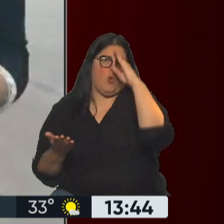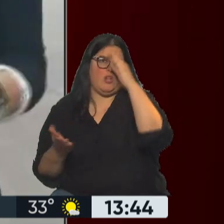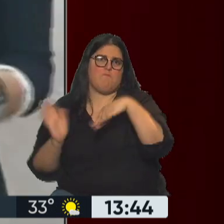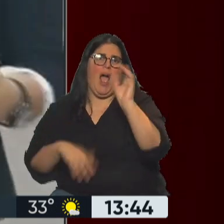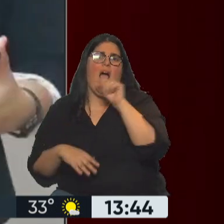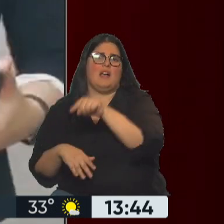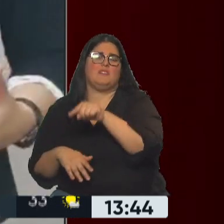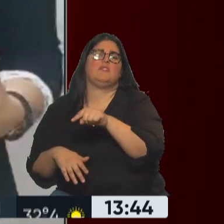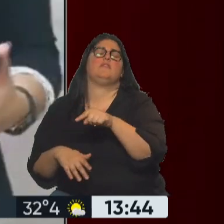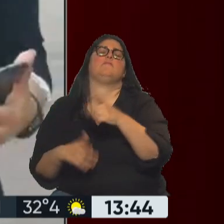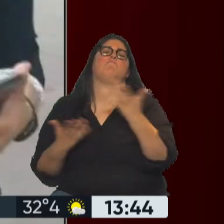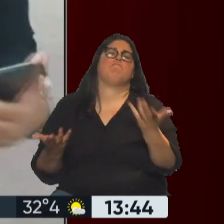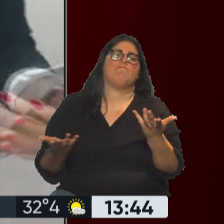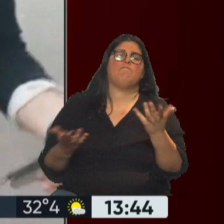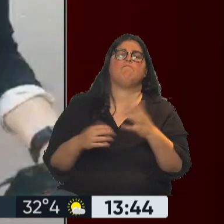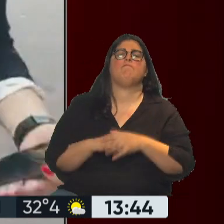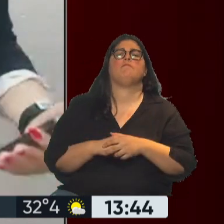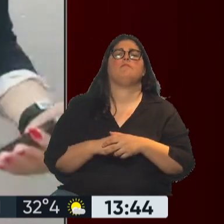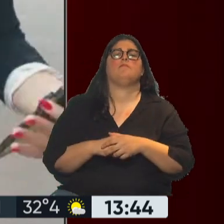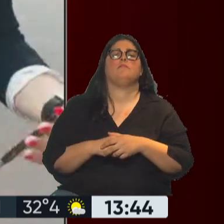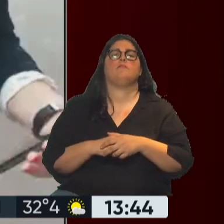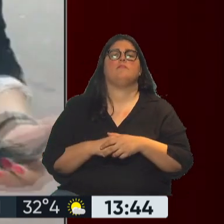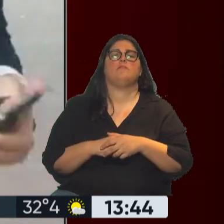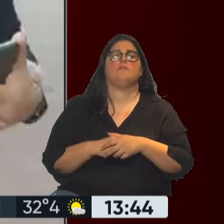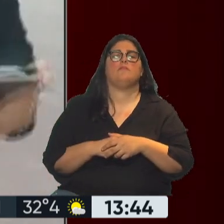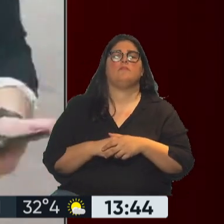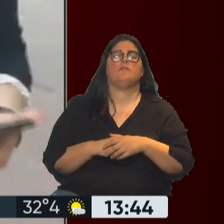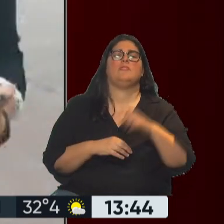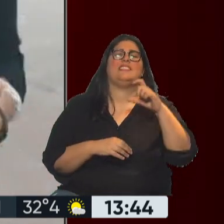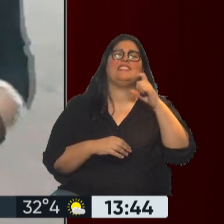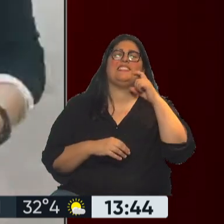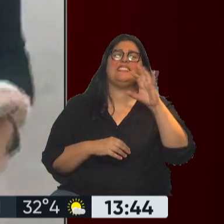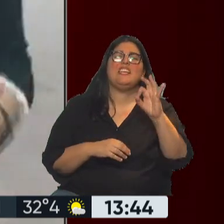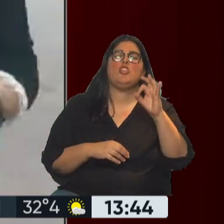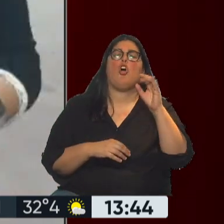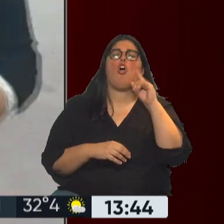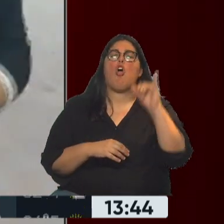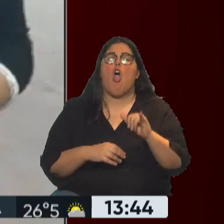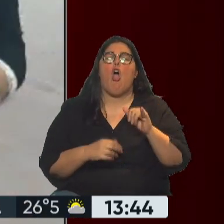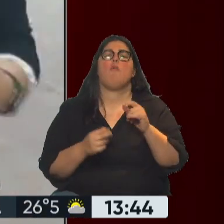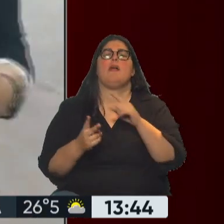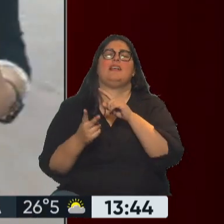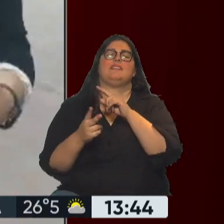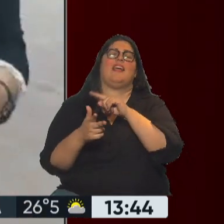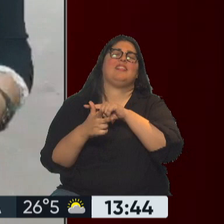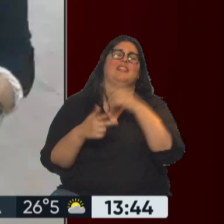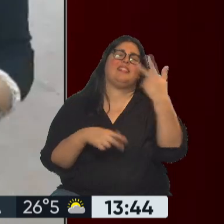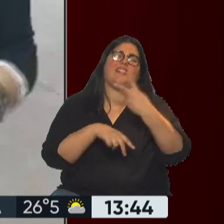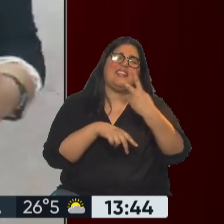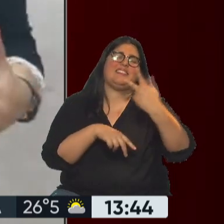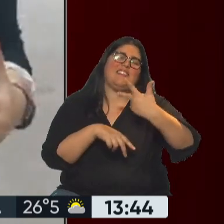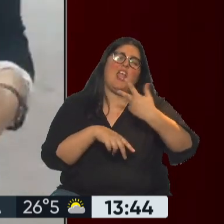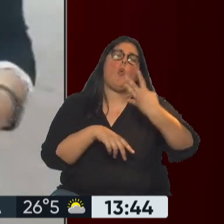lado, que va a tener una alianza con Montero y con Ciro Gómez, que fueron los candidatos tercero y cuarto lugar. Quiero decir con esto